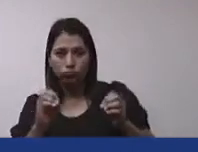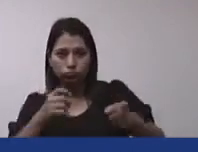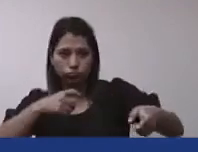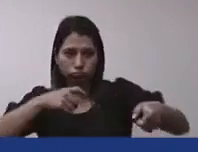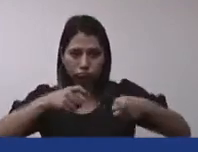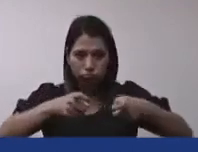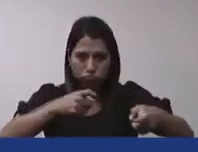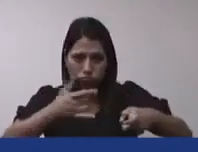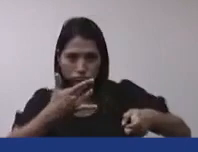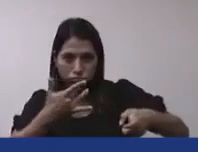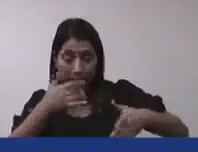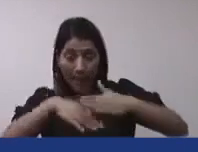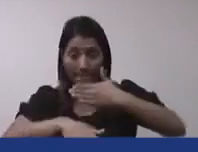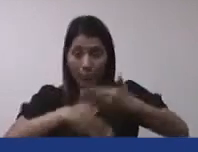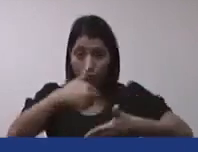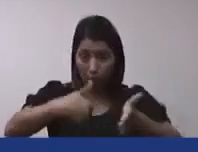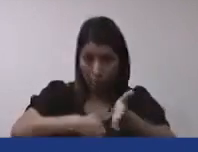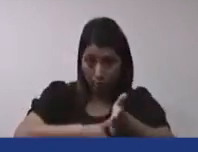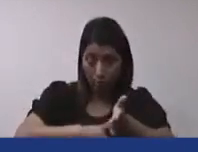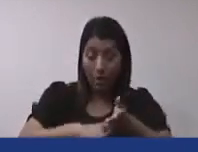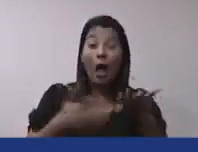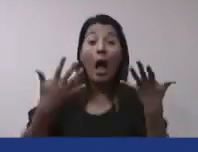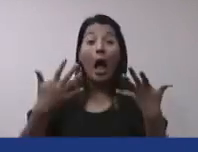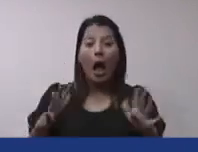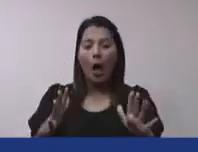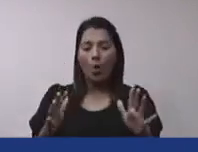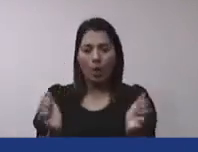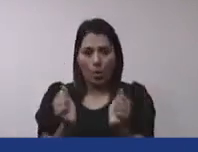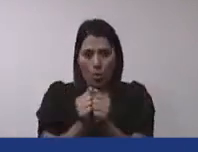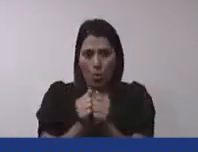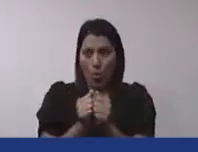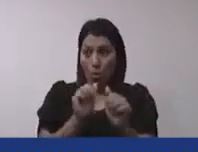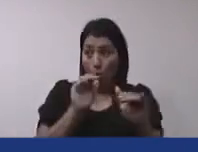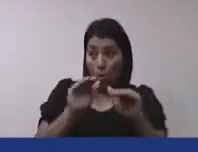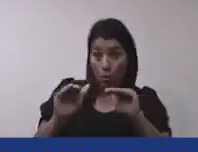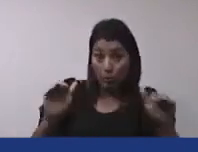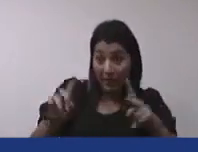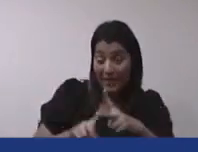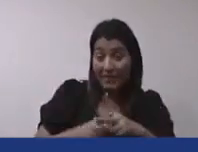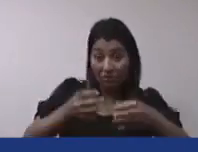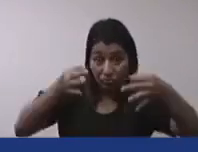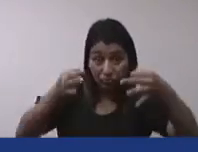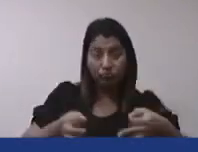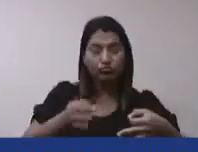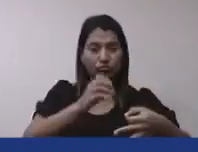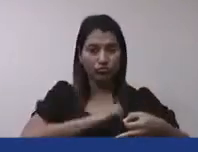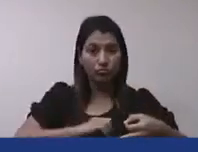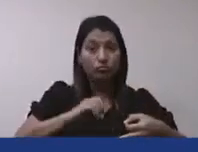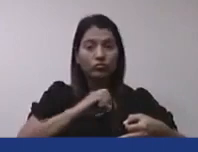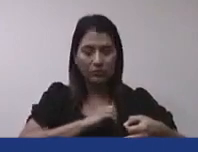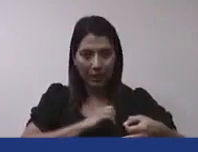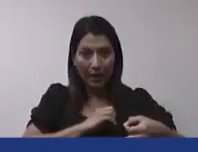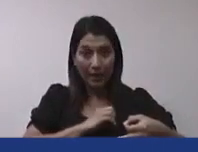al grado que a partir de esta convocatoria, las fuerzas de policía, como